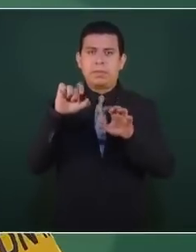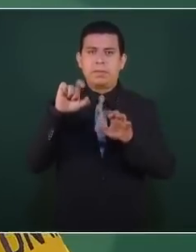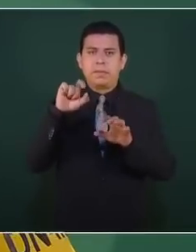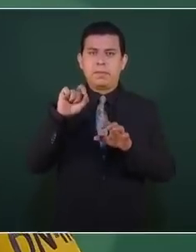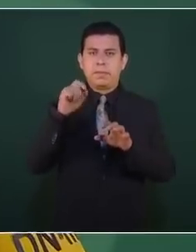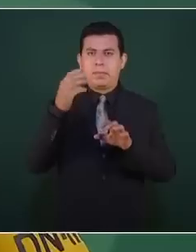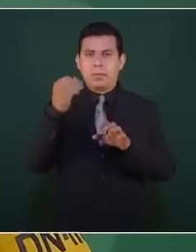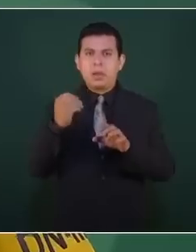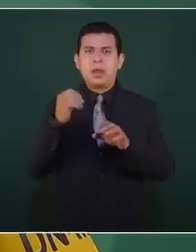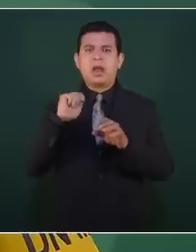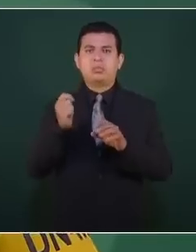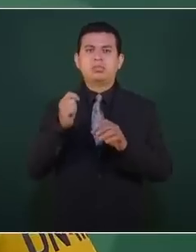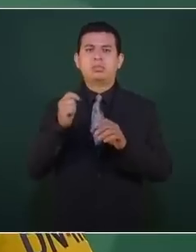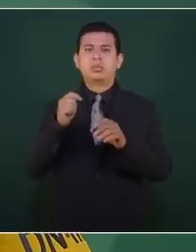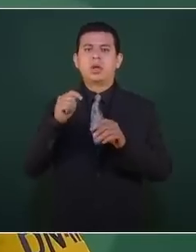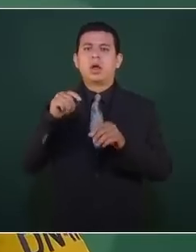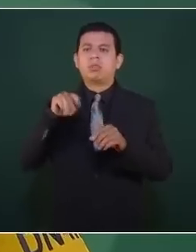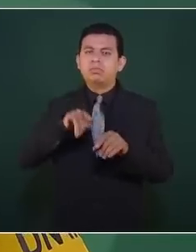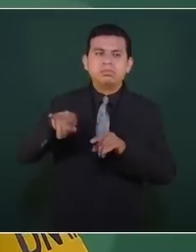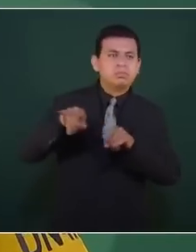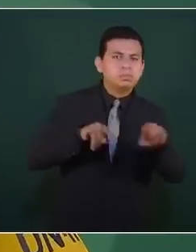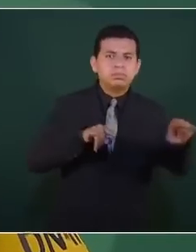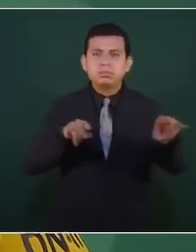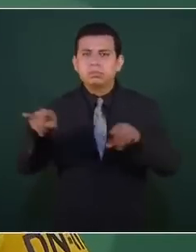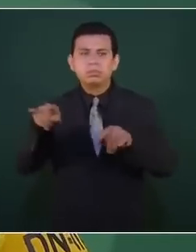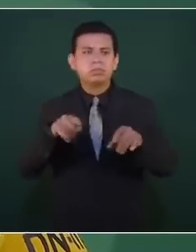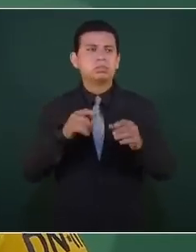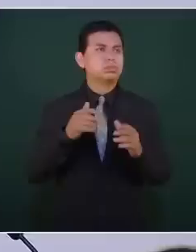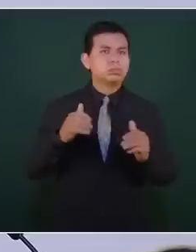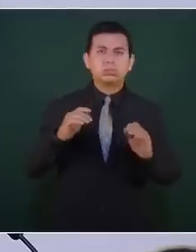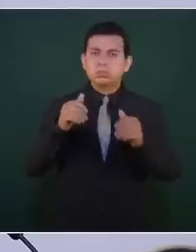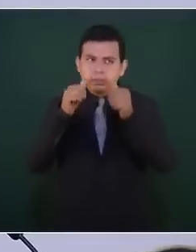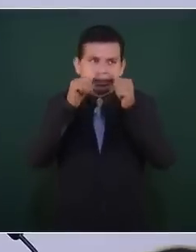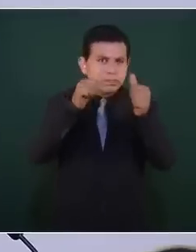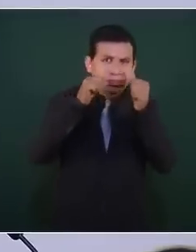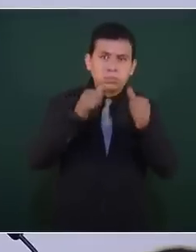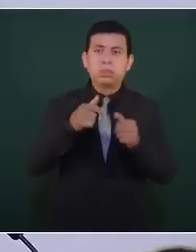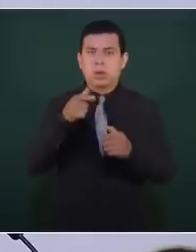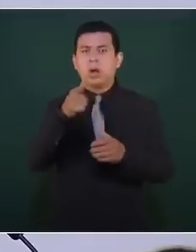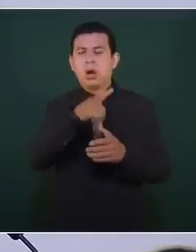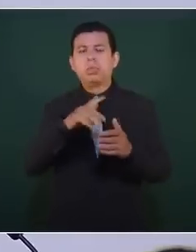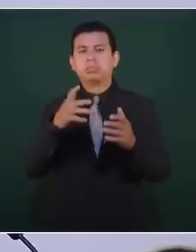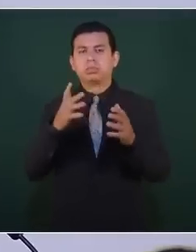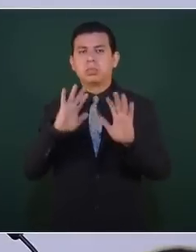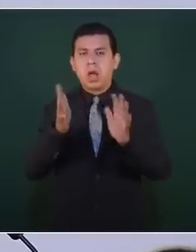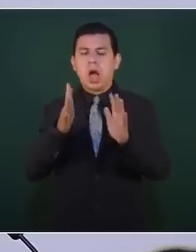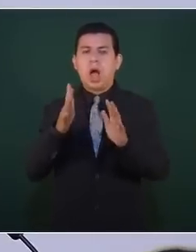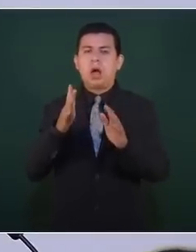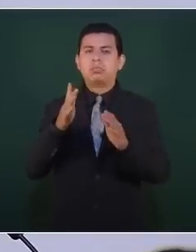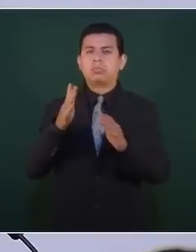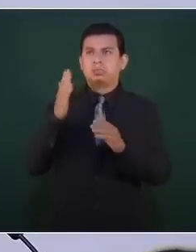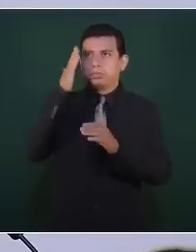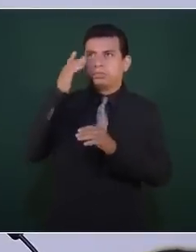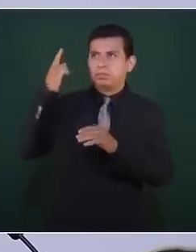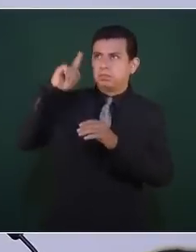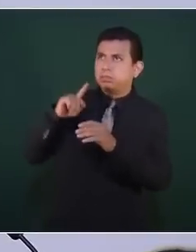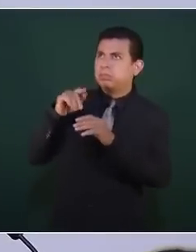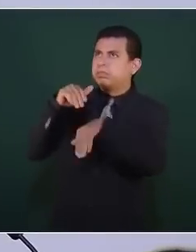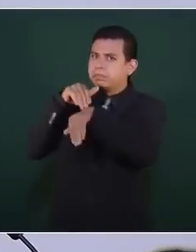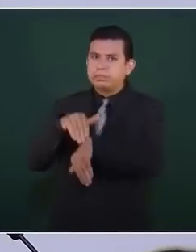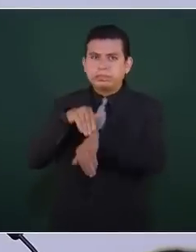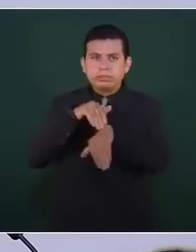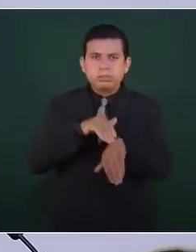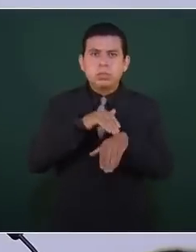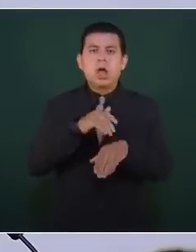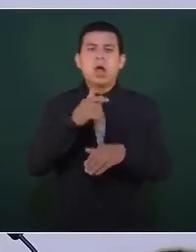20.629 operativos. Y todos ellos trabajan en plena coordinación en